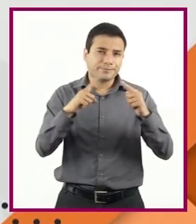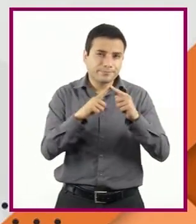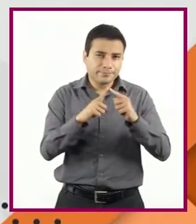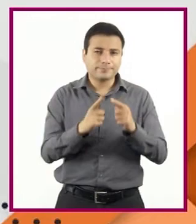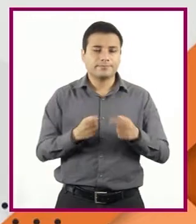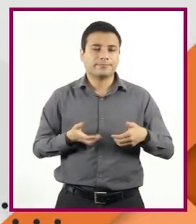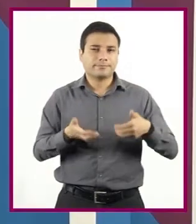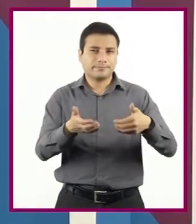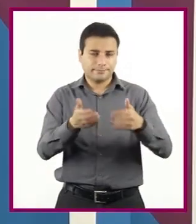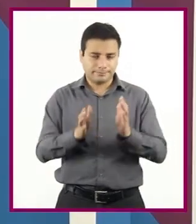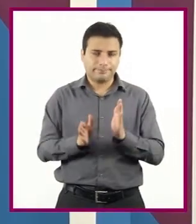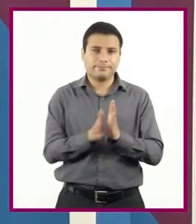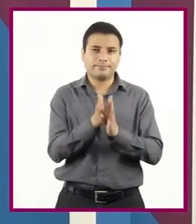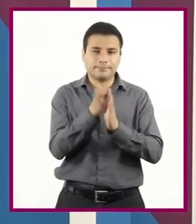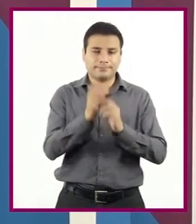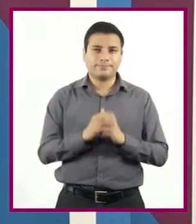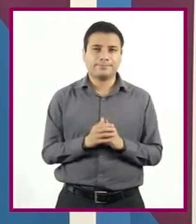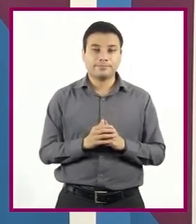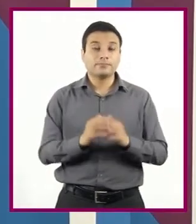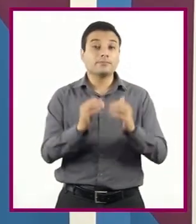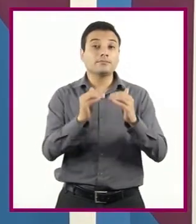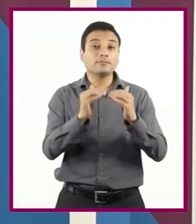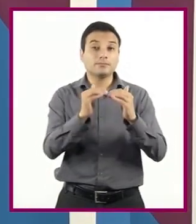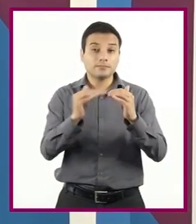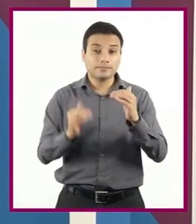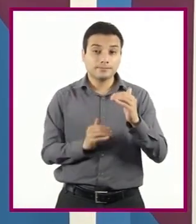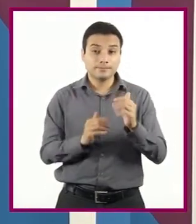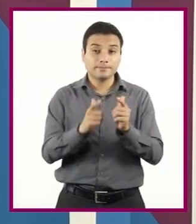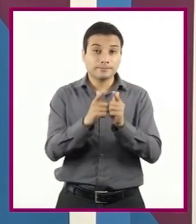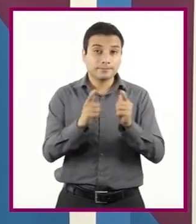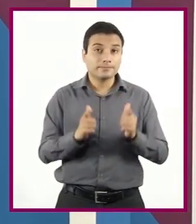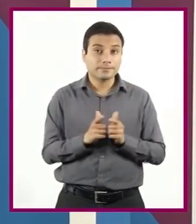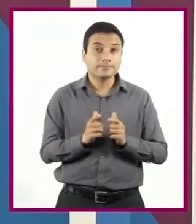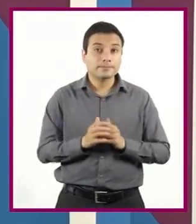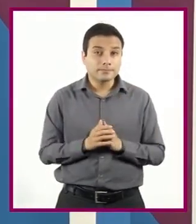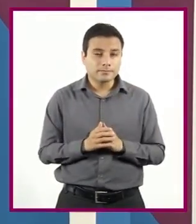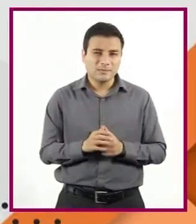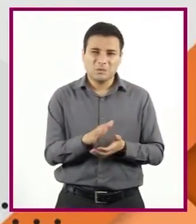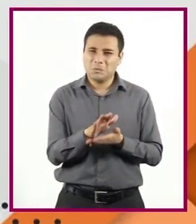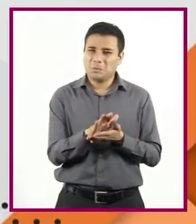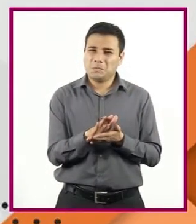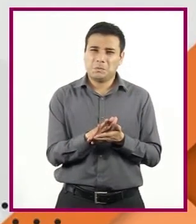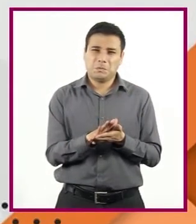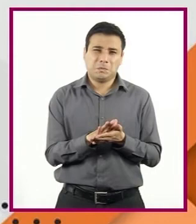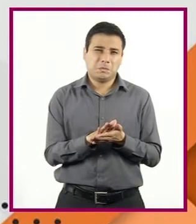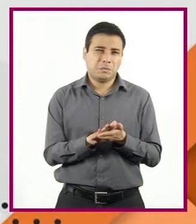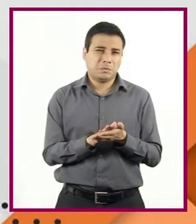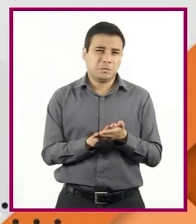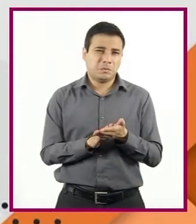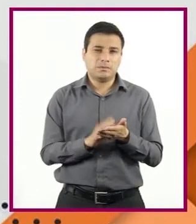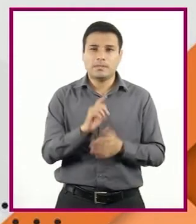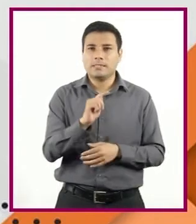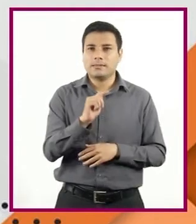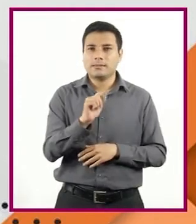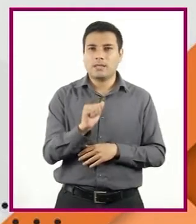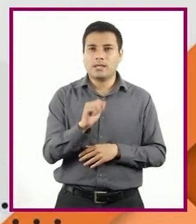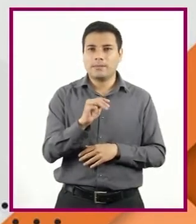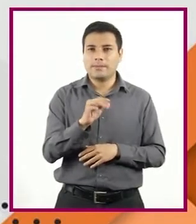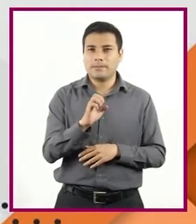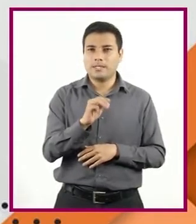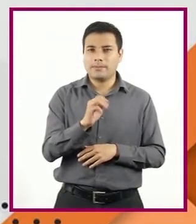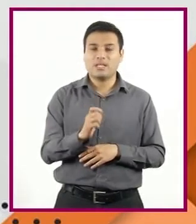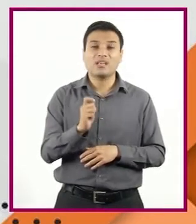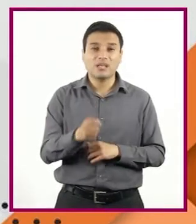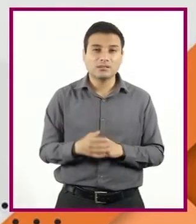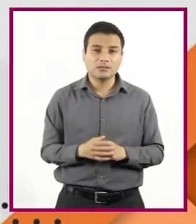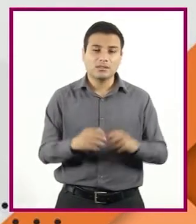calzadas. Por debajo de ellos estaban los grupos más desfavorecidos, los tamemes, que eran cargadores,